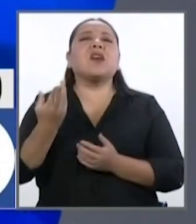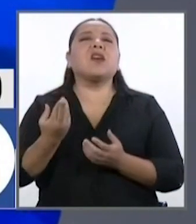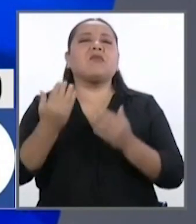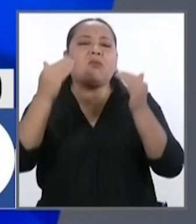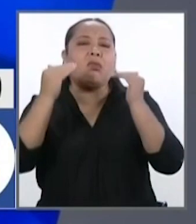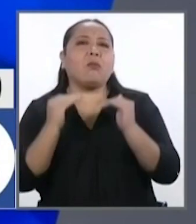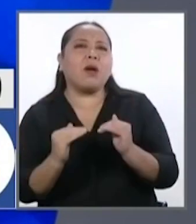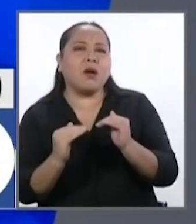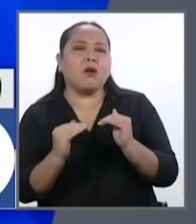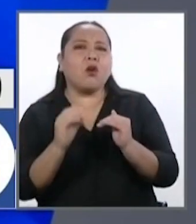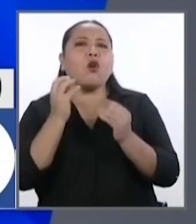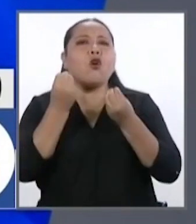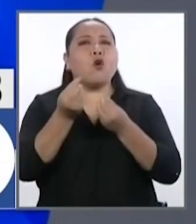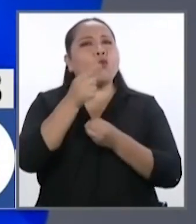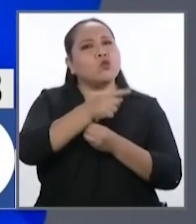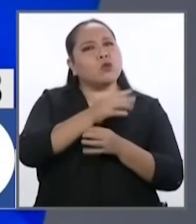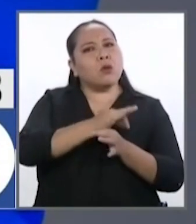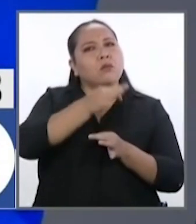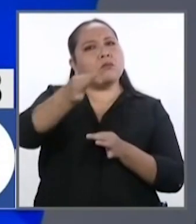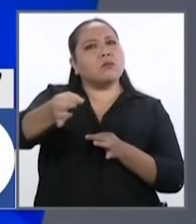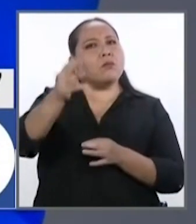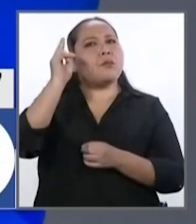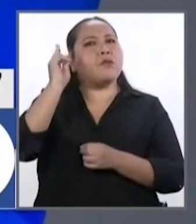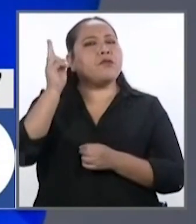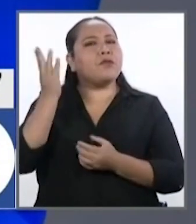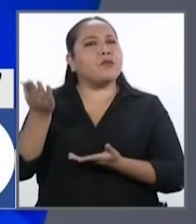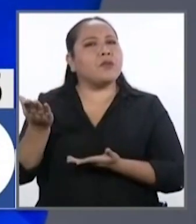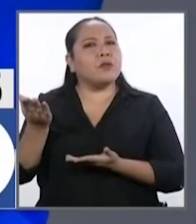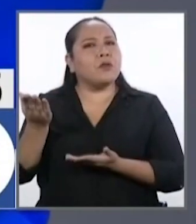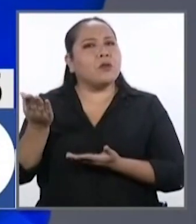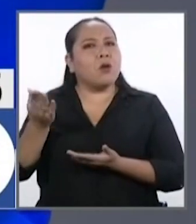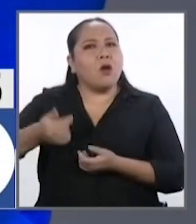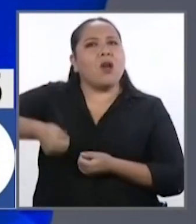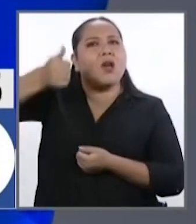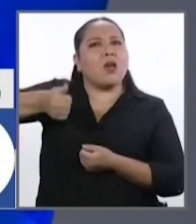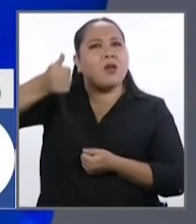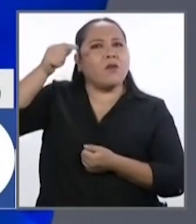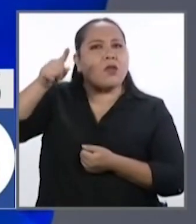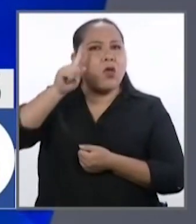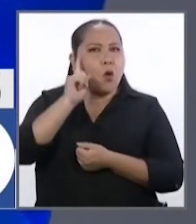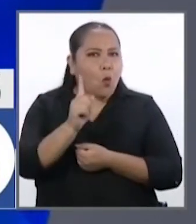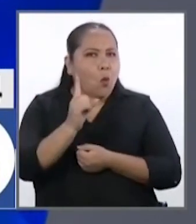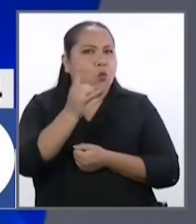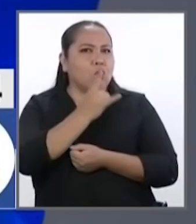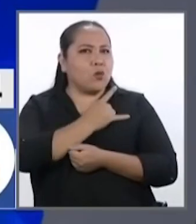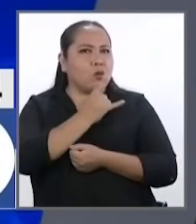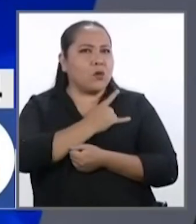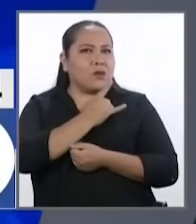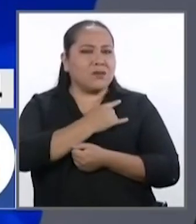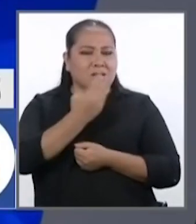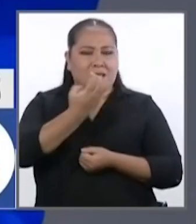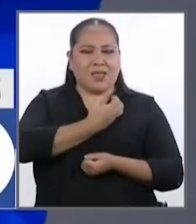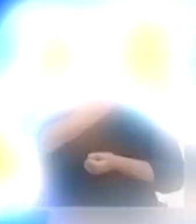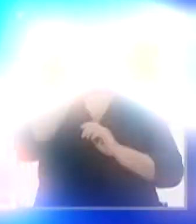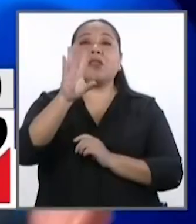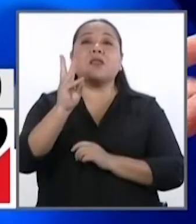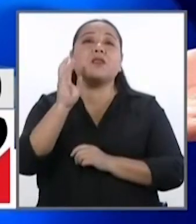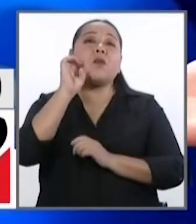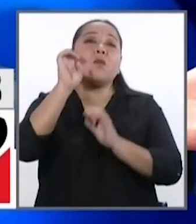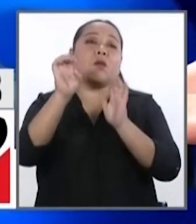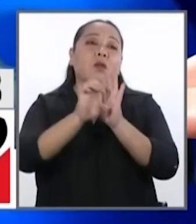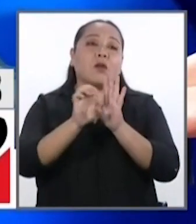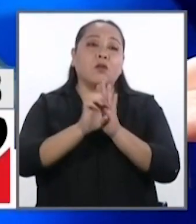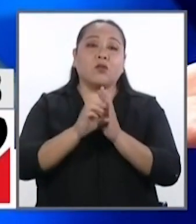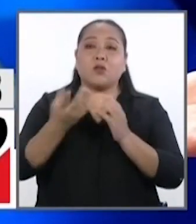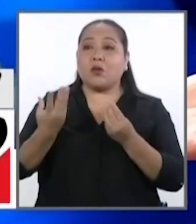¿Cómo hizo para usted ser profesor principal de una universidad del Estado? Yo le